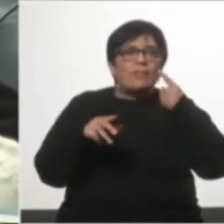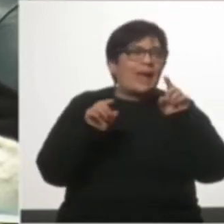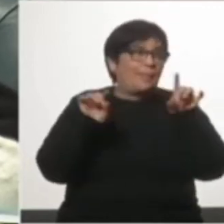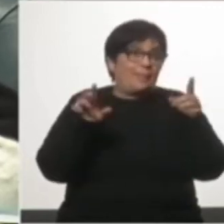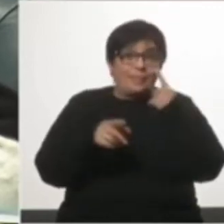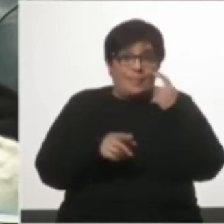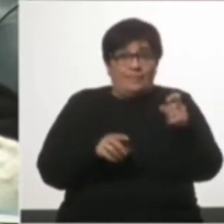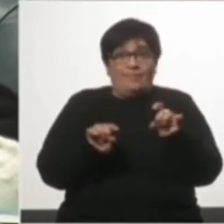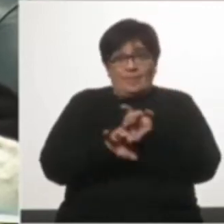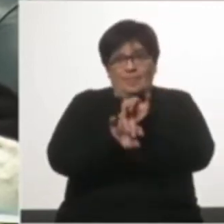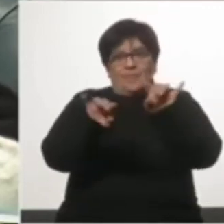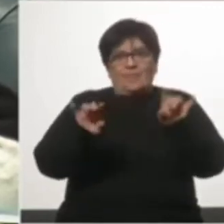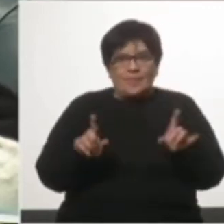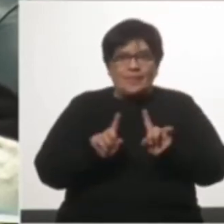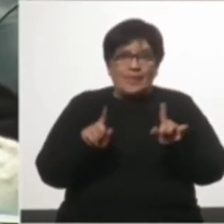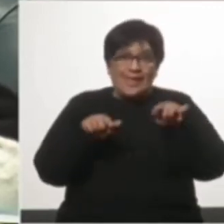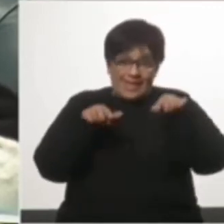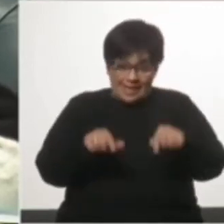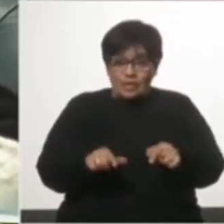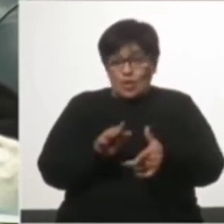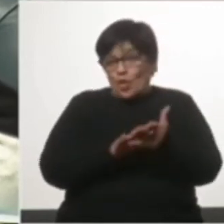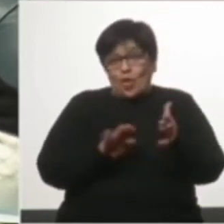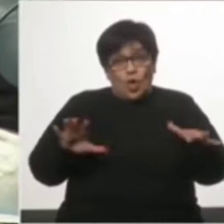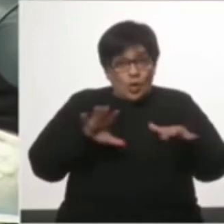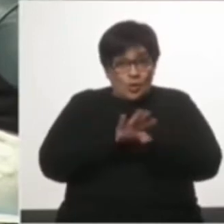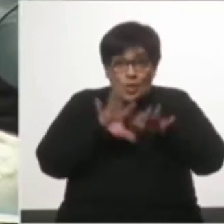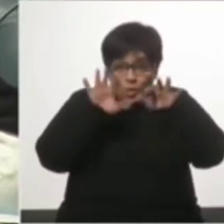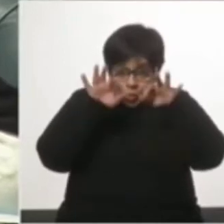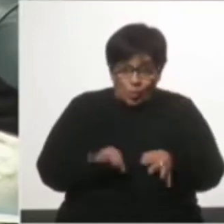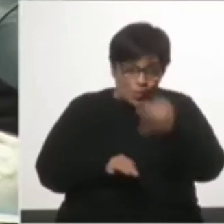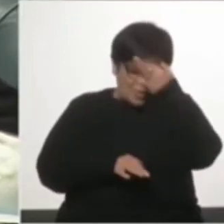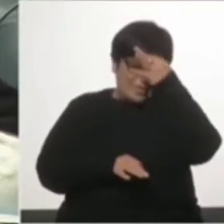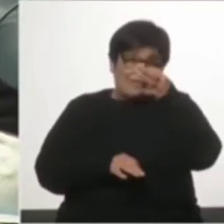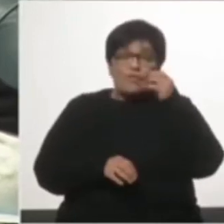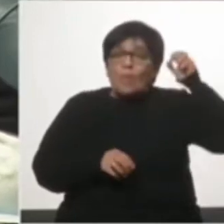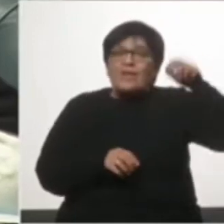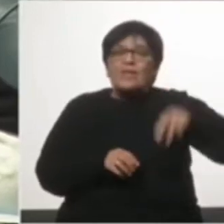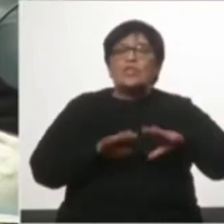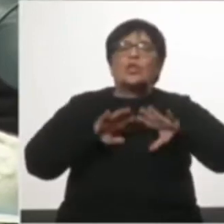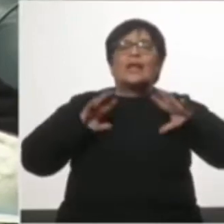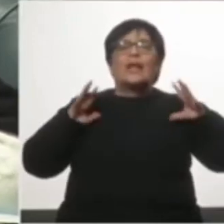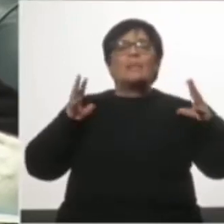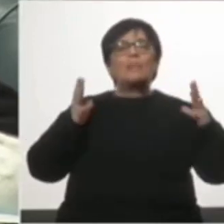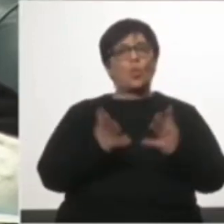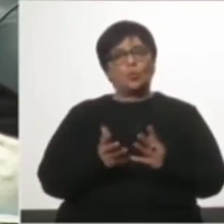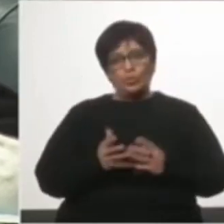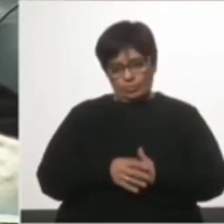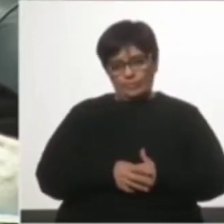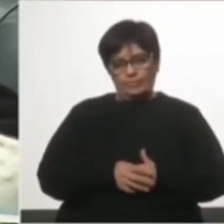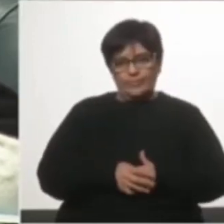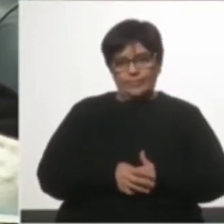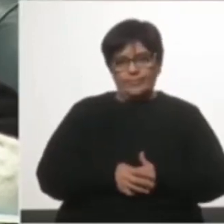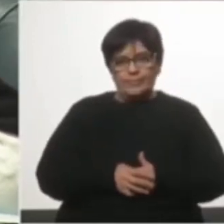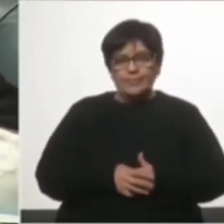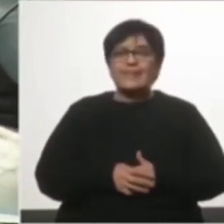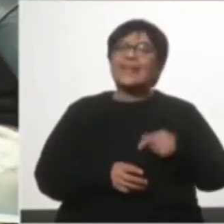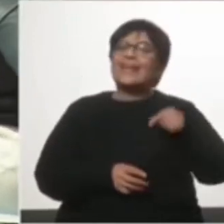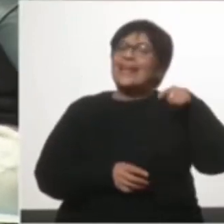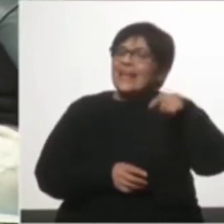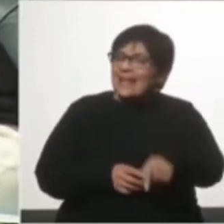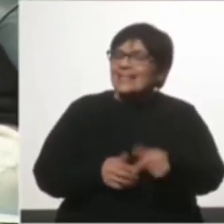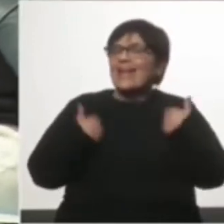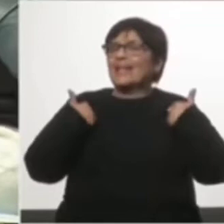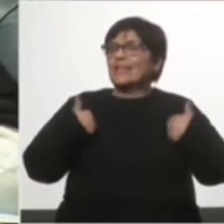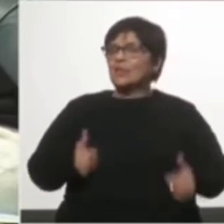contagios, afirmación que iba en rumbo de la opinión científica del mundo entero. Esta actitud